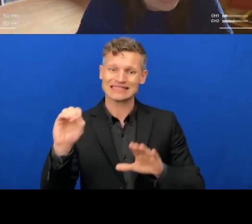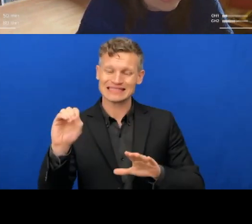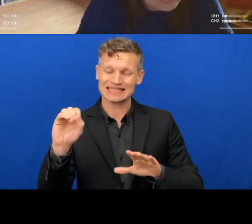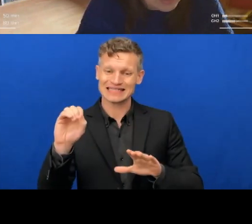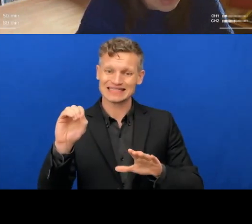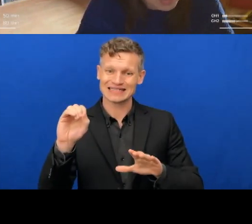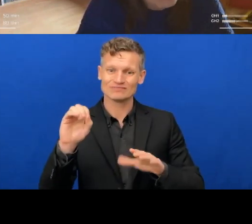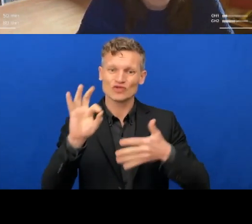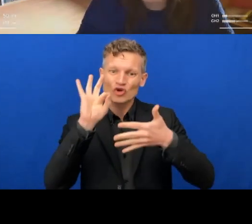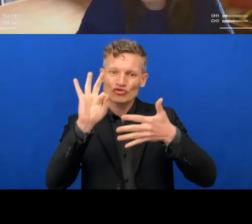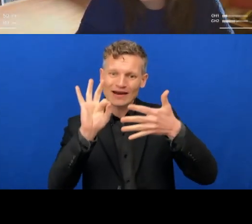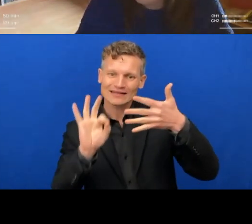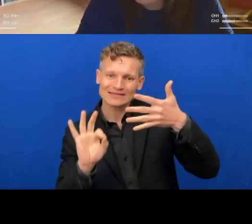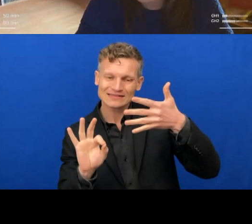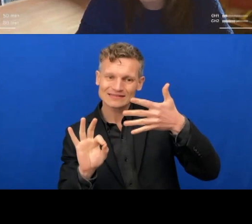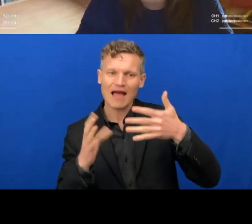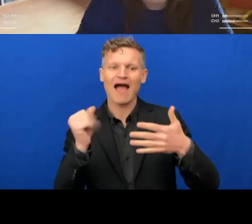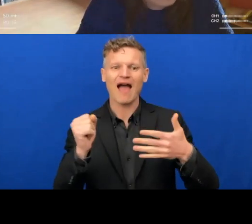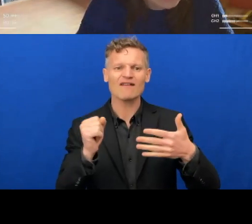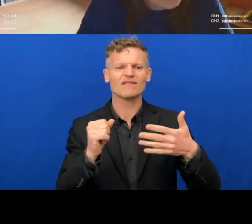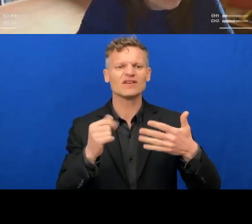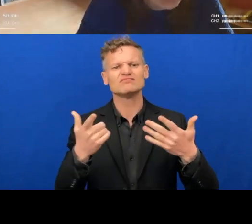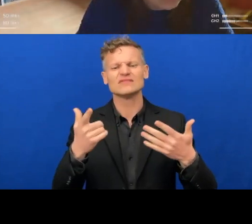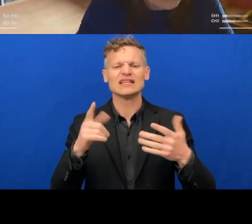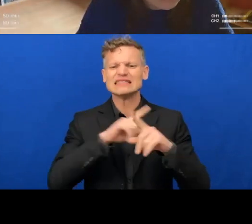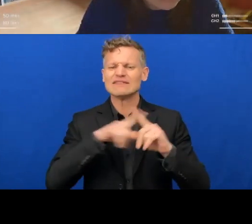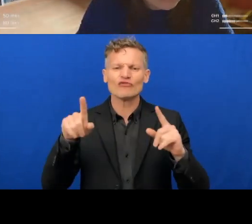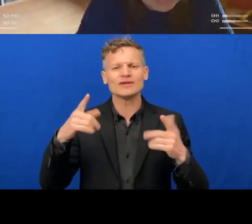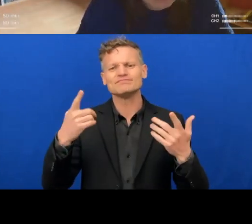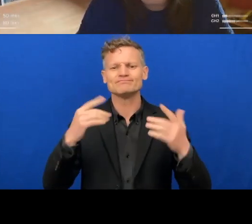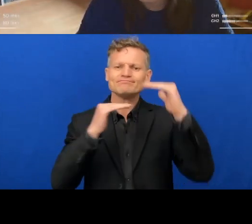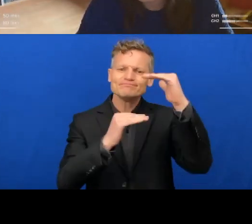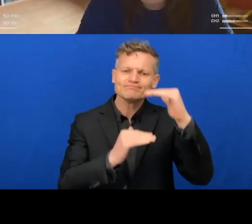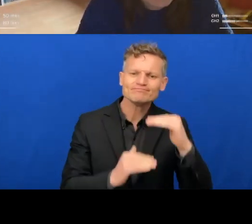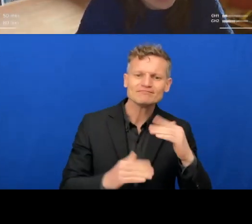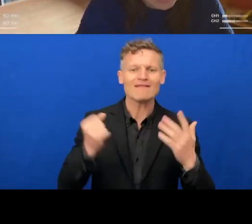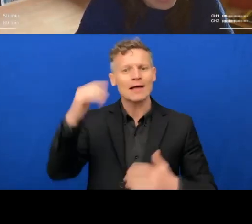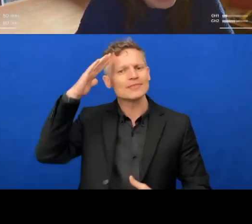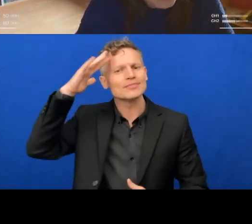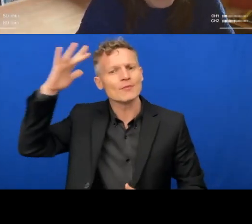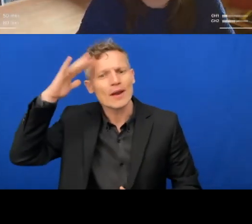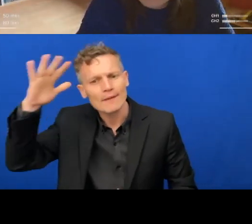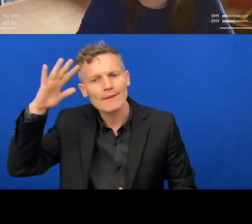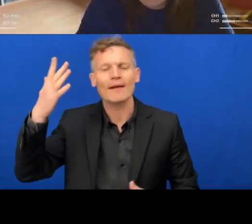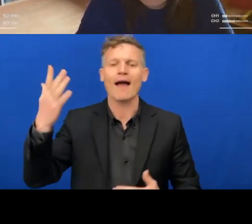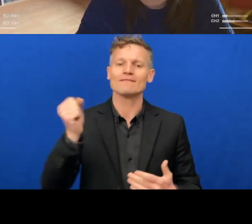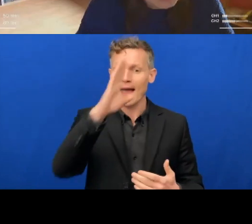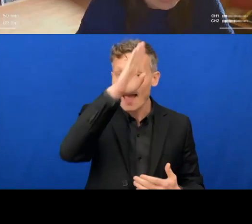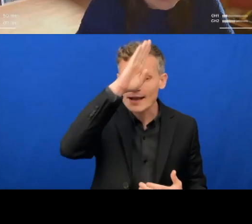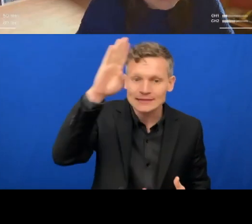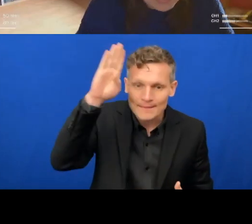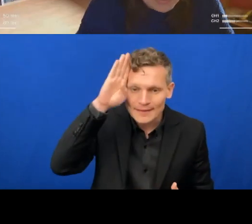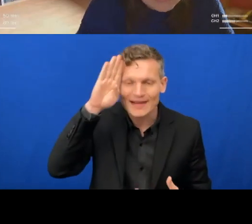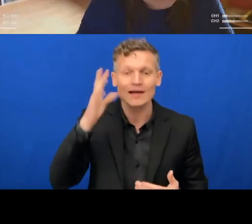créditos y tenía 3 componentes principales. Un componente más teórico o el componente académico que le